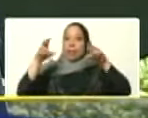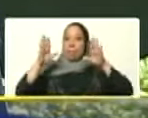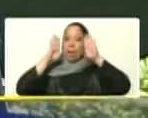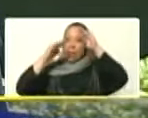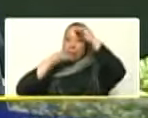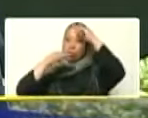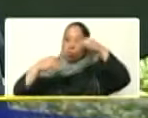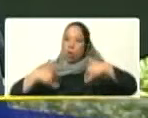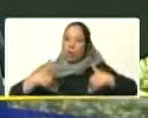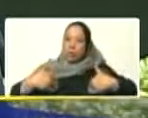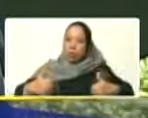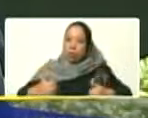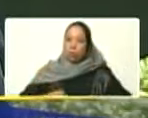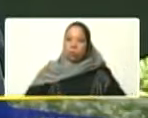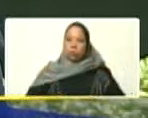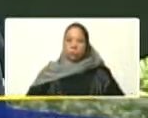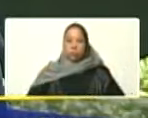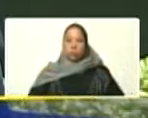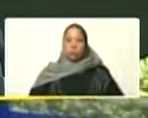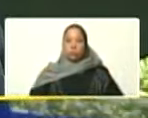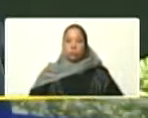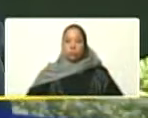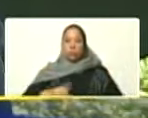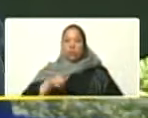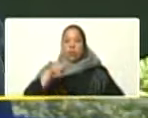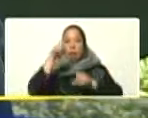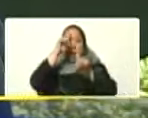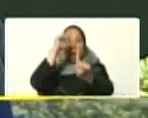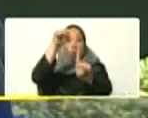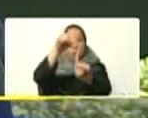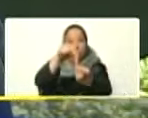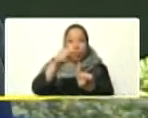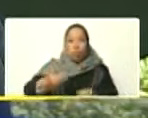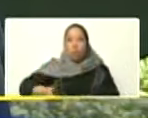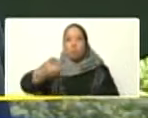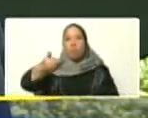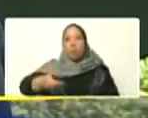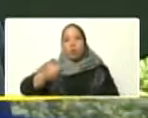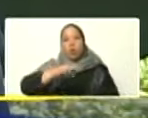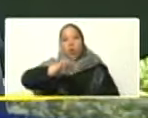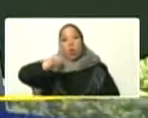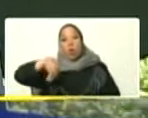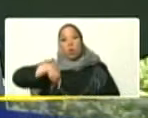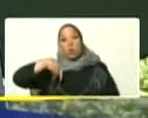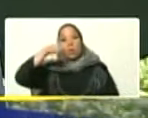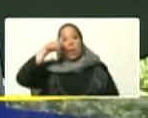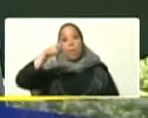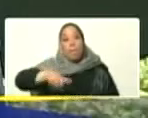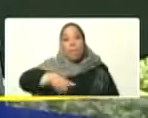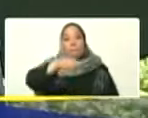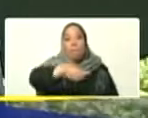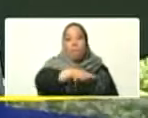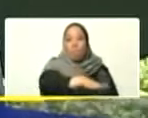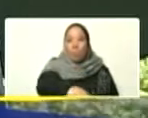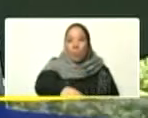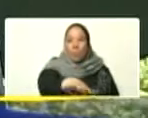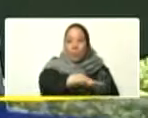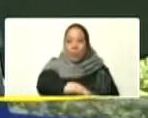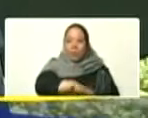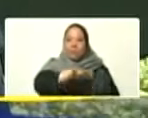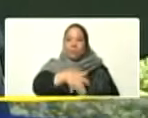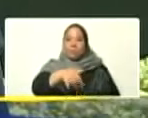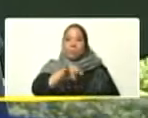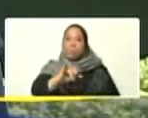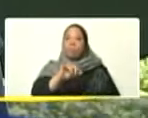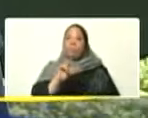territorio, enfocados en garantizar los beneficios para nuestro pueblo. En este aspecto están conformados por la